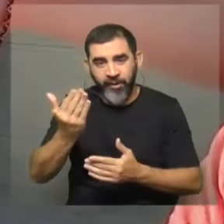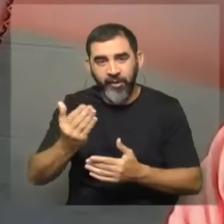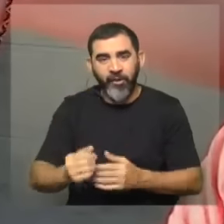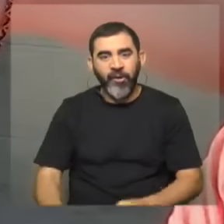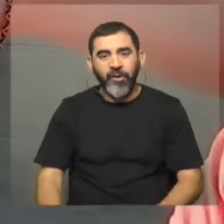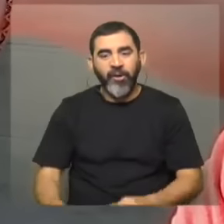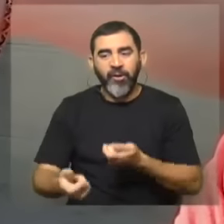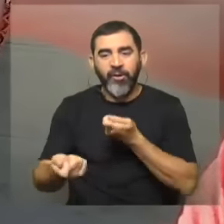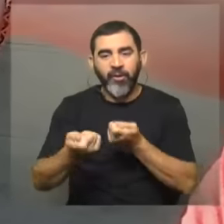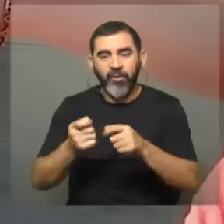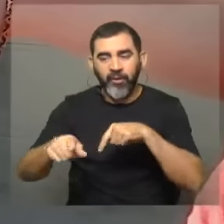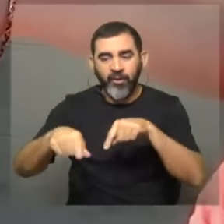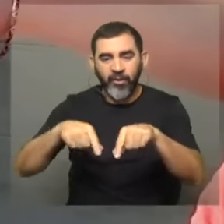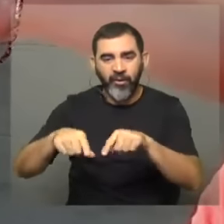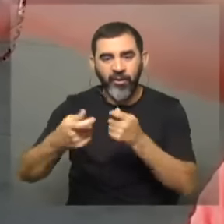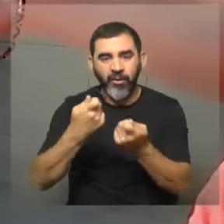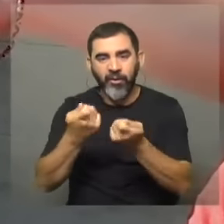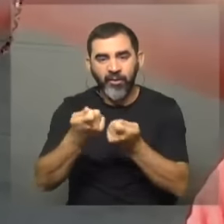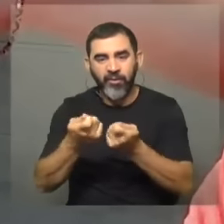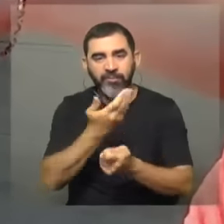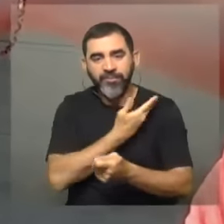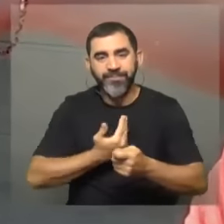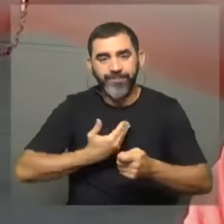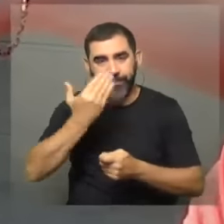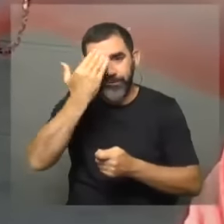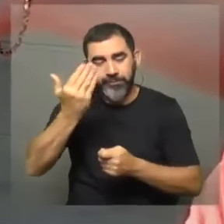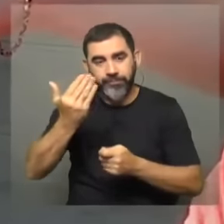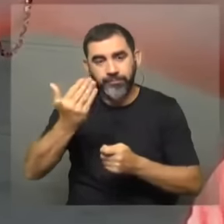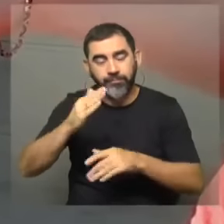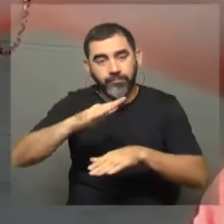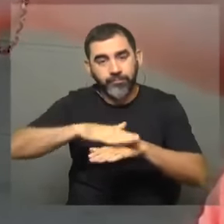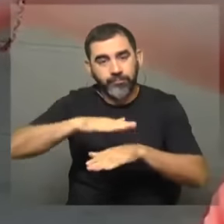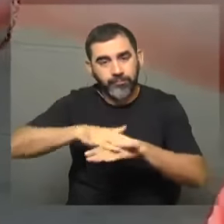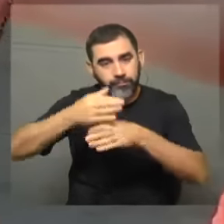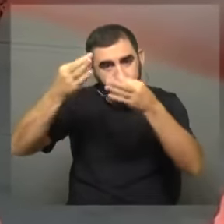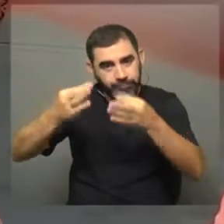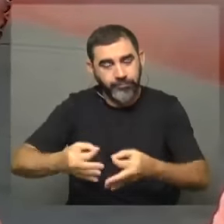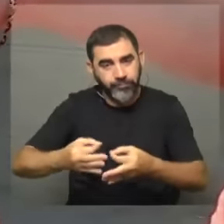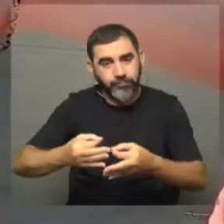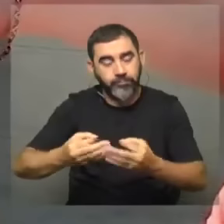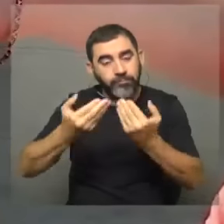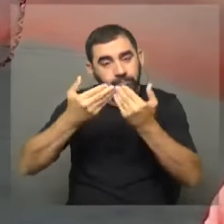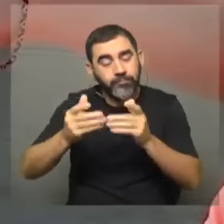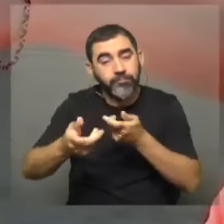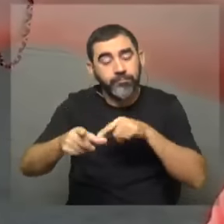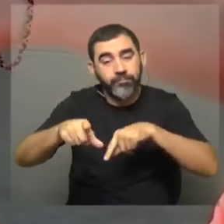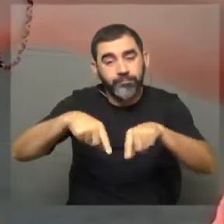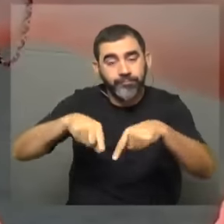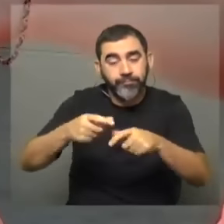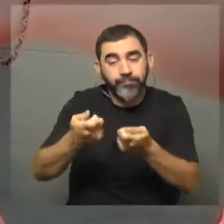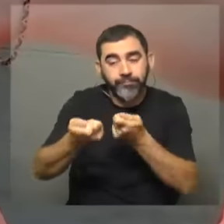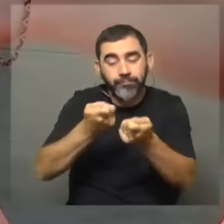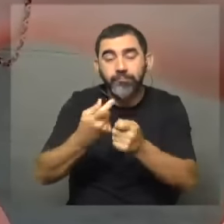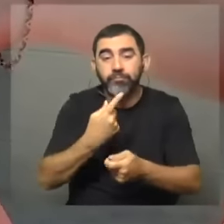que inicie gestiones que es la presidencia del frente amplio el ámbito indicado para iniciar gestiones a